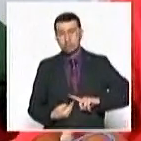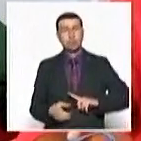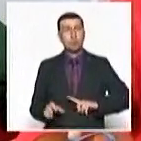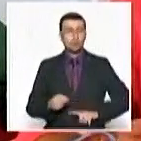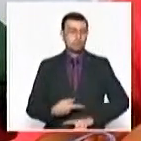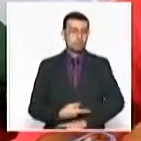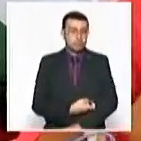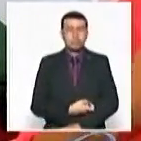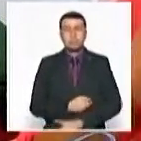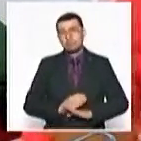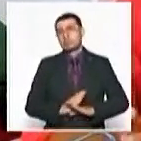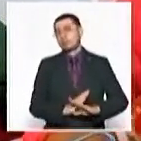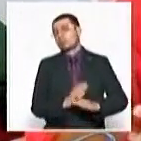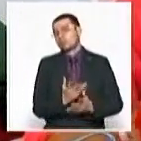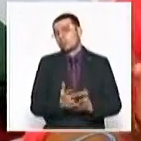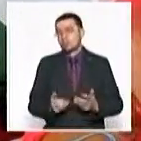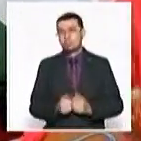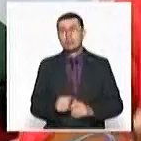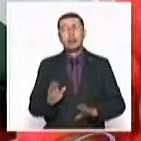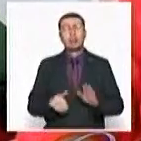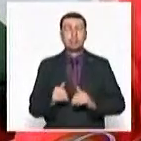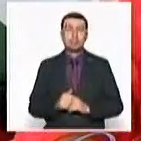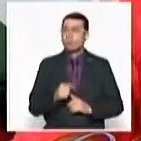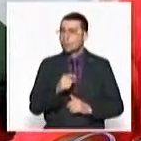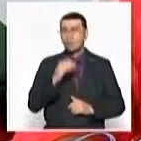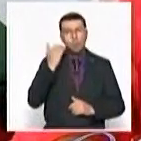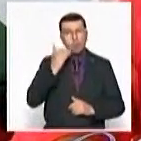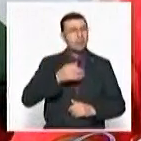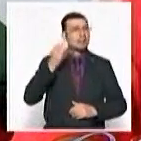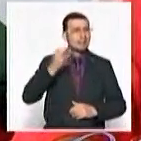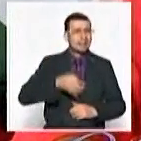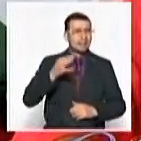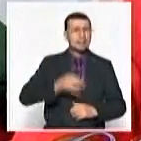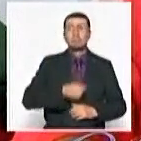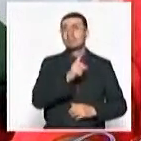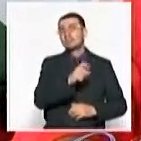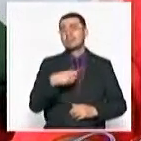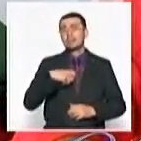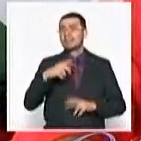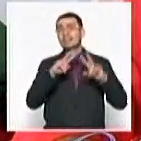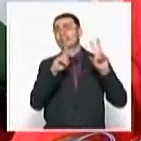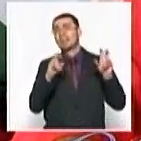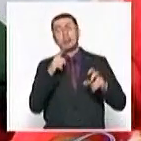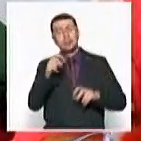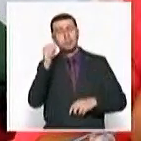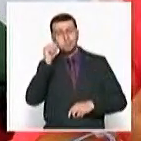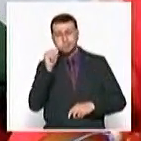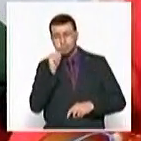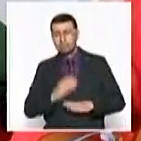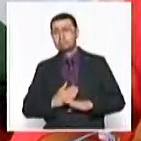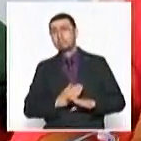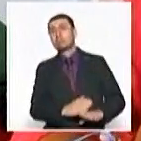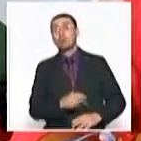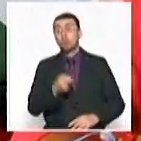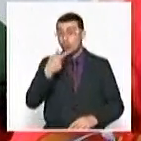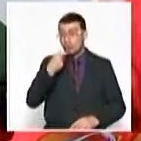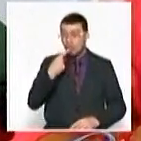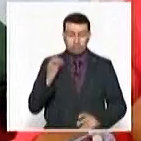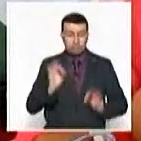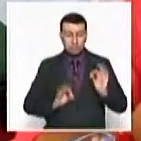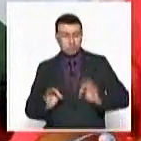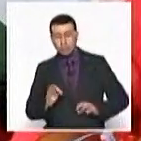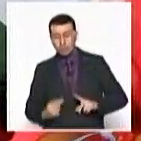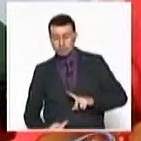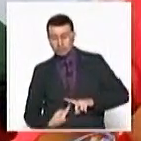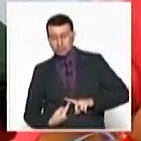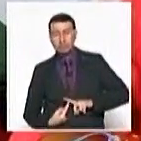barrera para el hombre. Yo no sé por qué siempre tiene que ser la mujer la que lleva el bulto con los temas de planificación. Y son tomes hormonas, que el dispositivo,